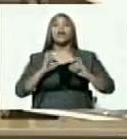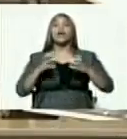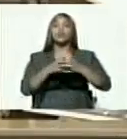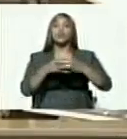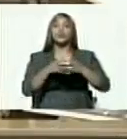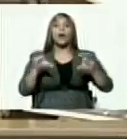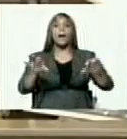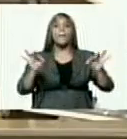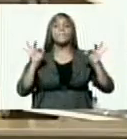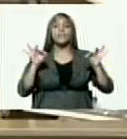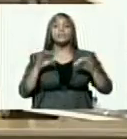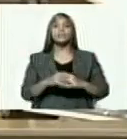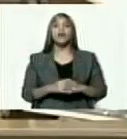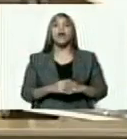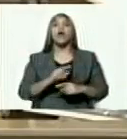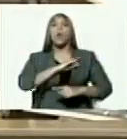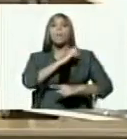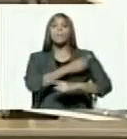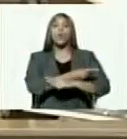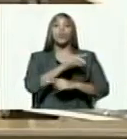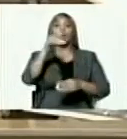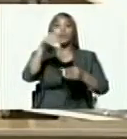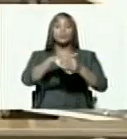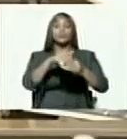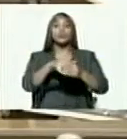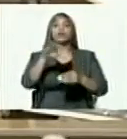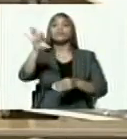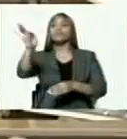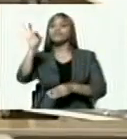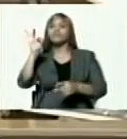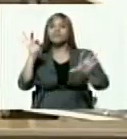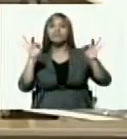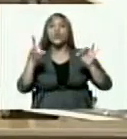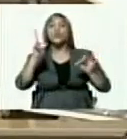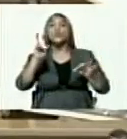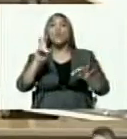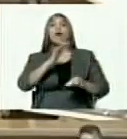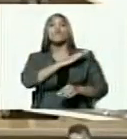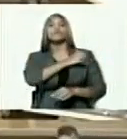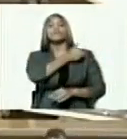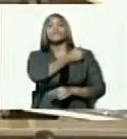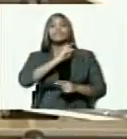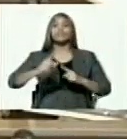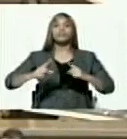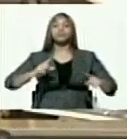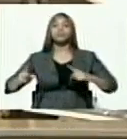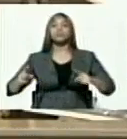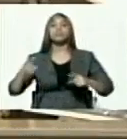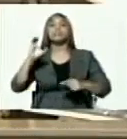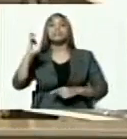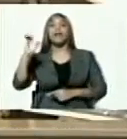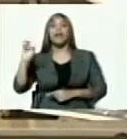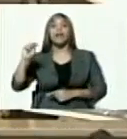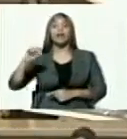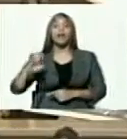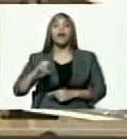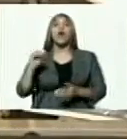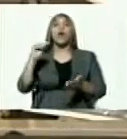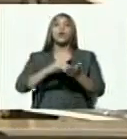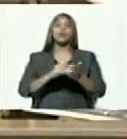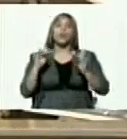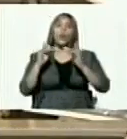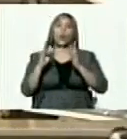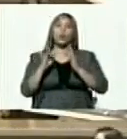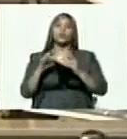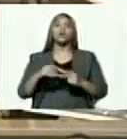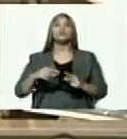Poder Legislativo venezolano elige, renueva a las autoridades del Poder Electoral y por lo pronto retornamos el contacto a los